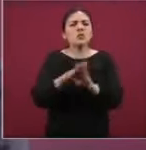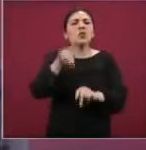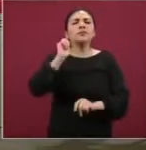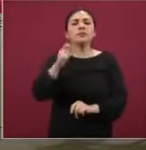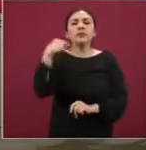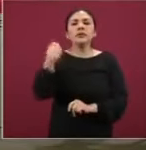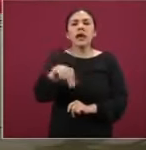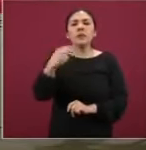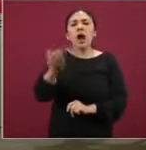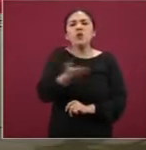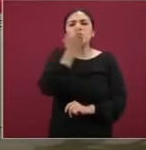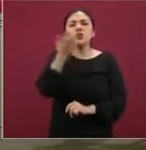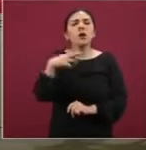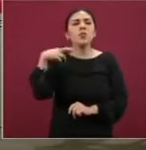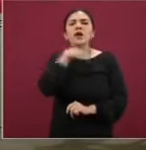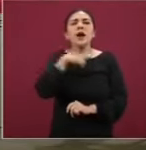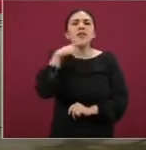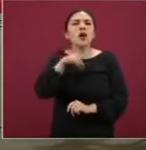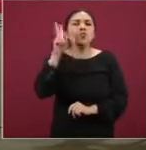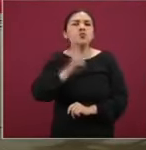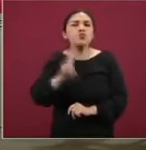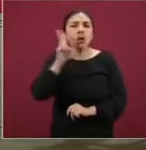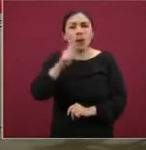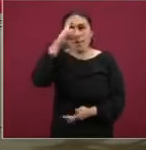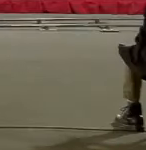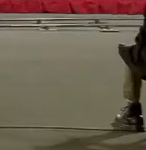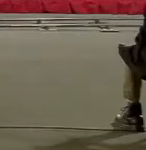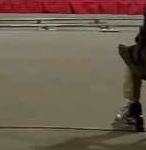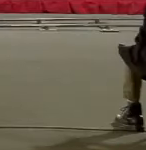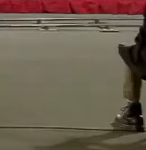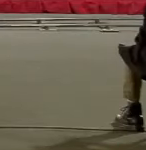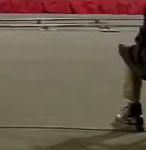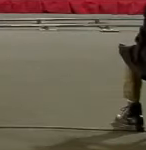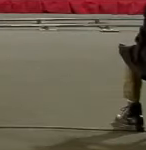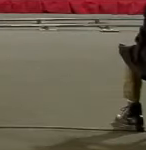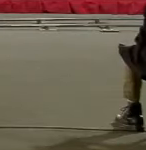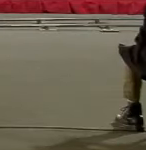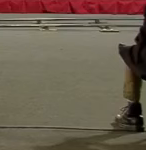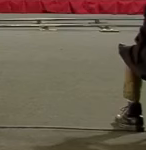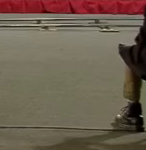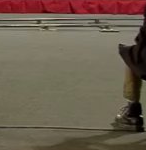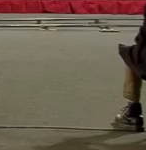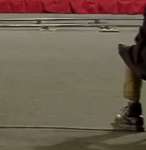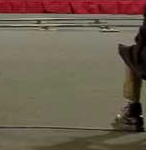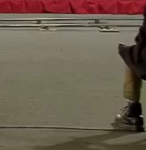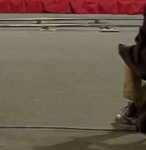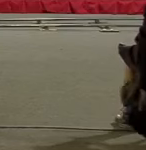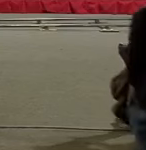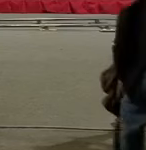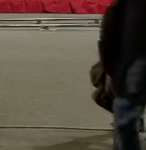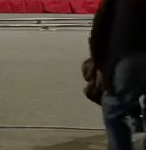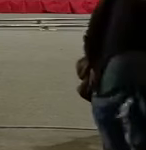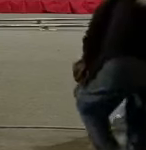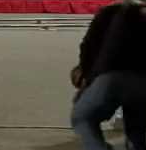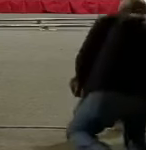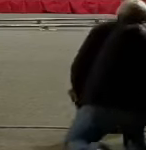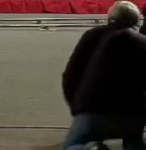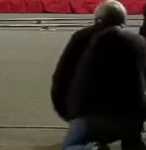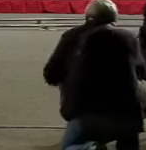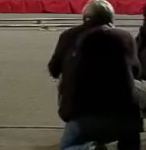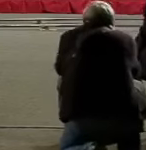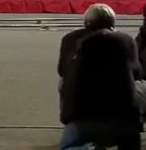llamadas tradicionalmente pruebas rápidas que detectan anticuerpos con respecto a la prueba rápida